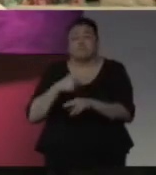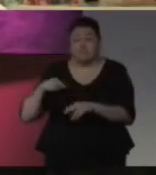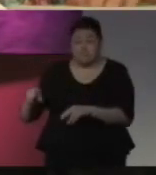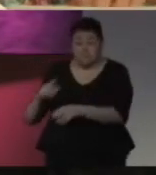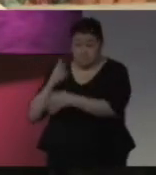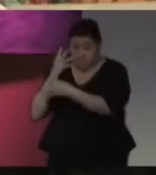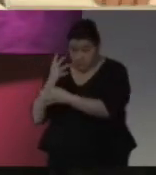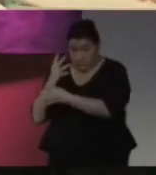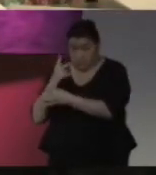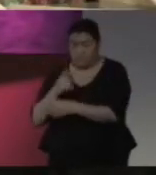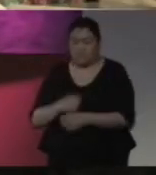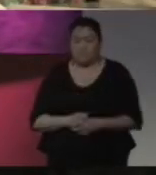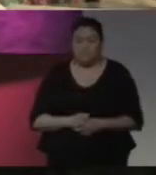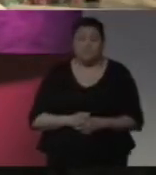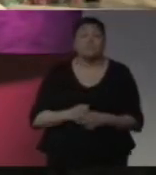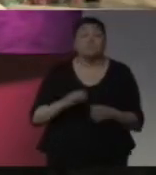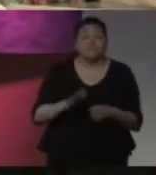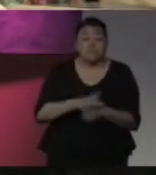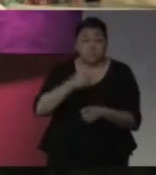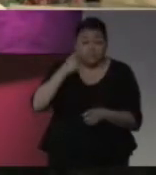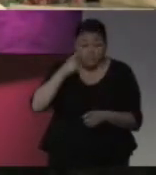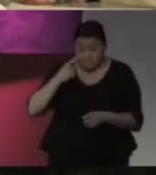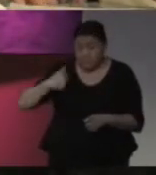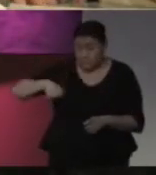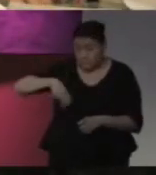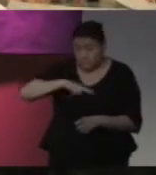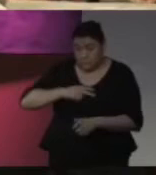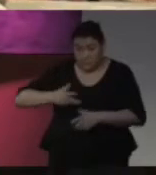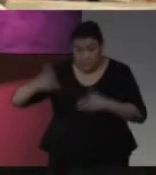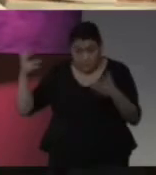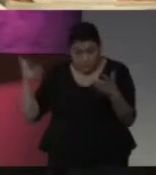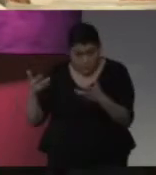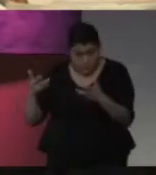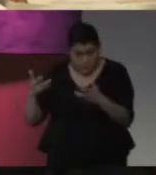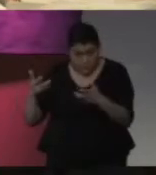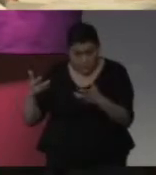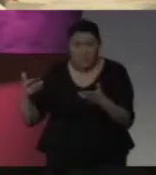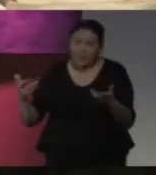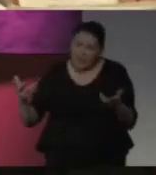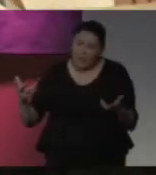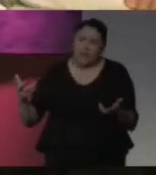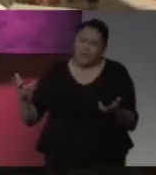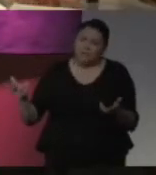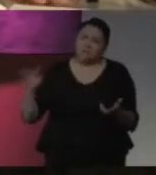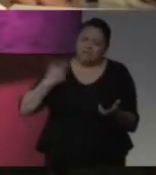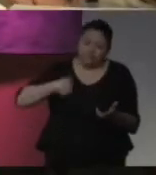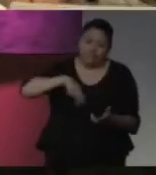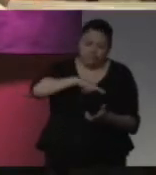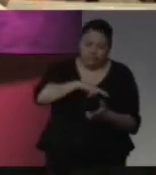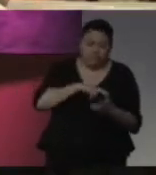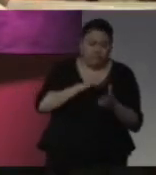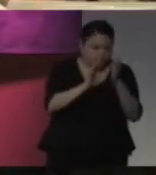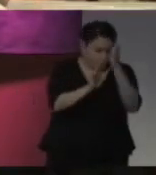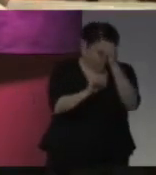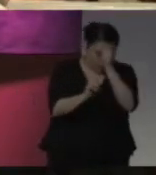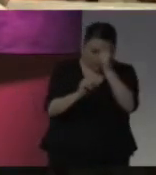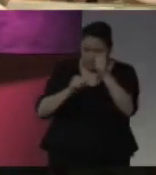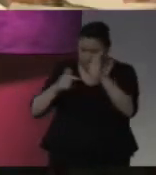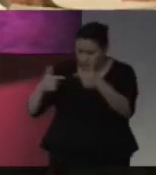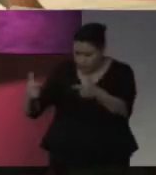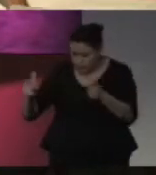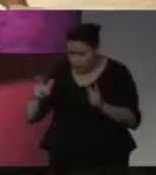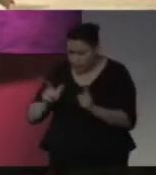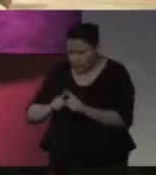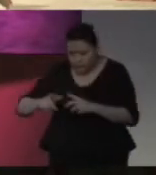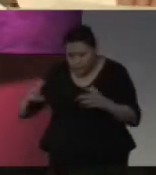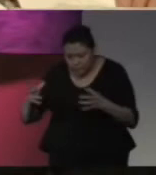énfasis, porque si vamos a hacer, es porque tenemos que hacer entre todas en colectivo. O